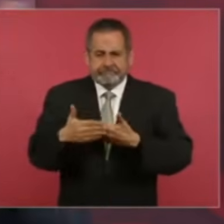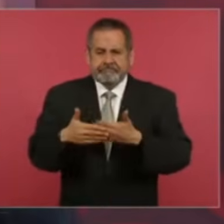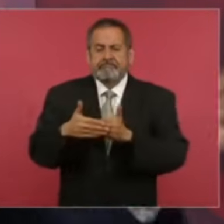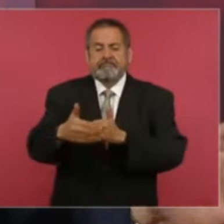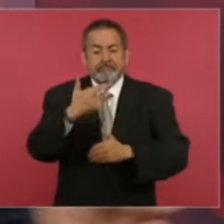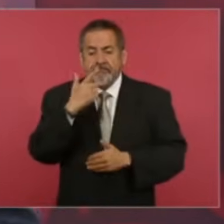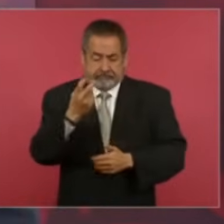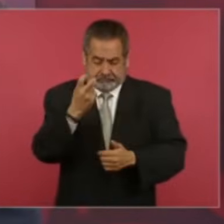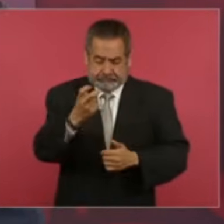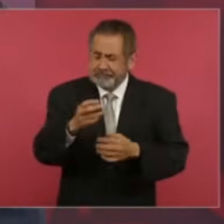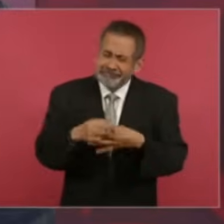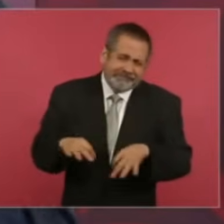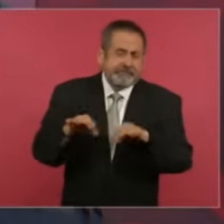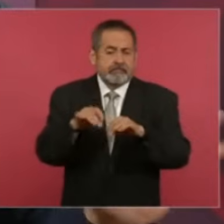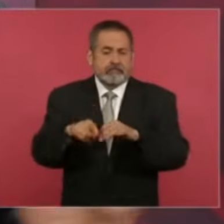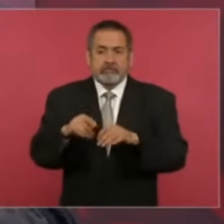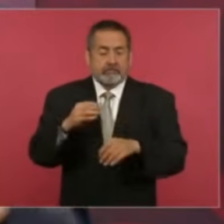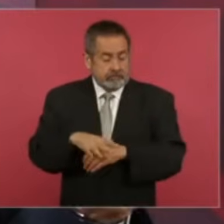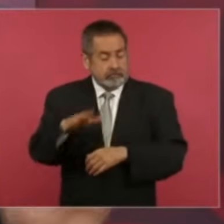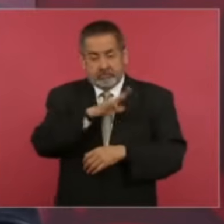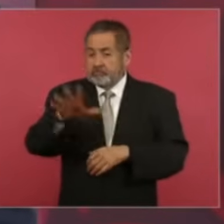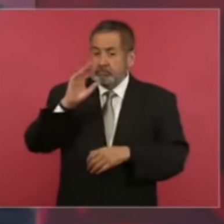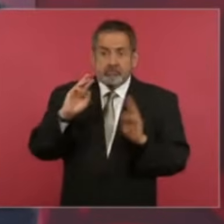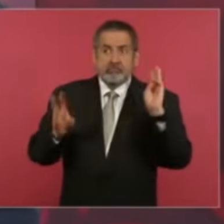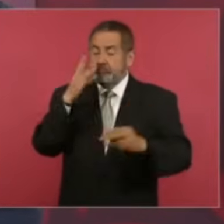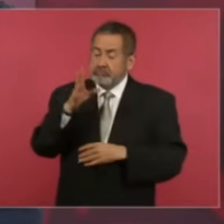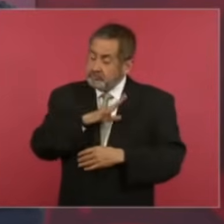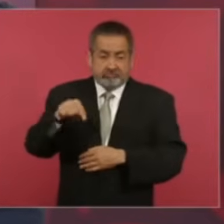que ha habido en México. Es un fenómeno mundial.